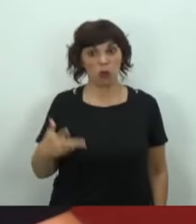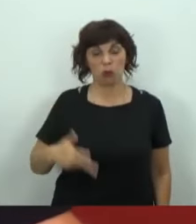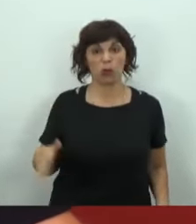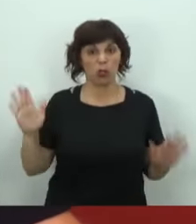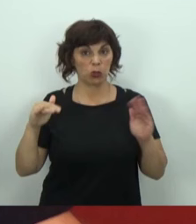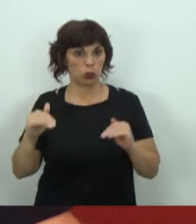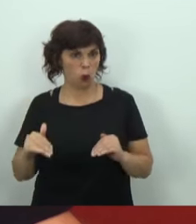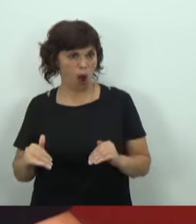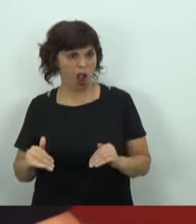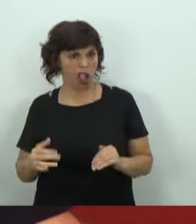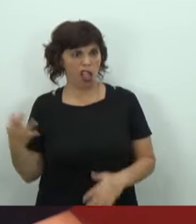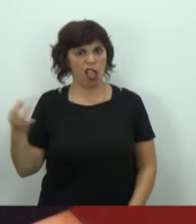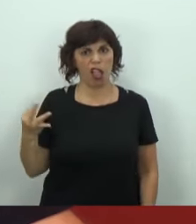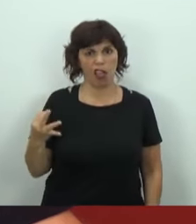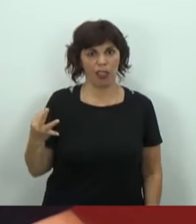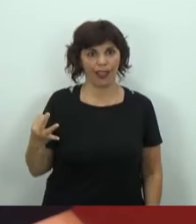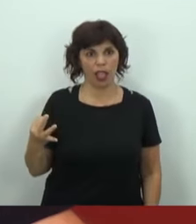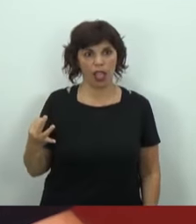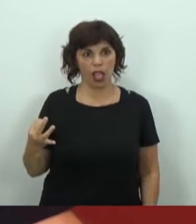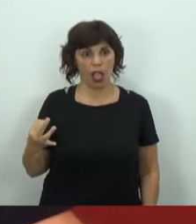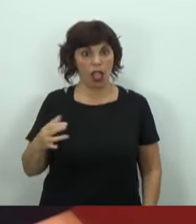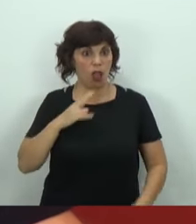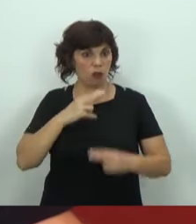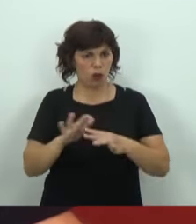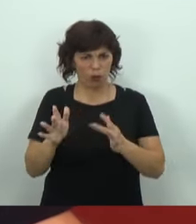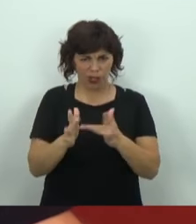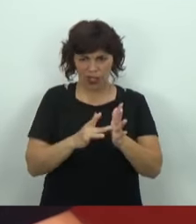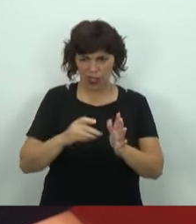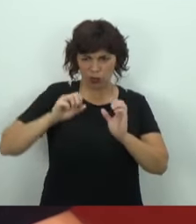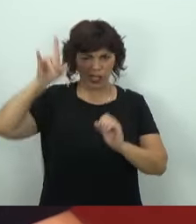Jesucristo. Si tú oras por una persona